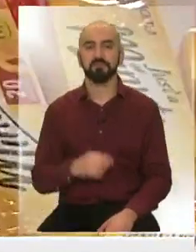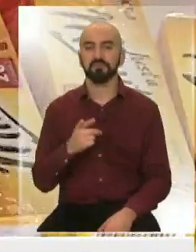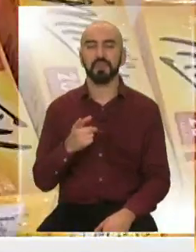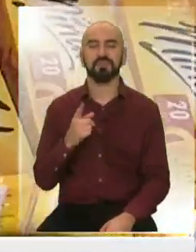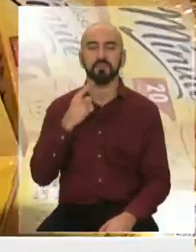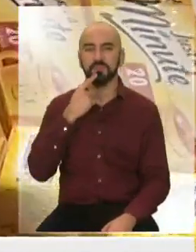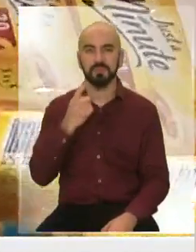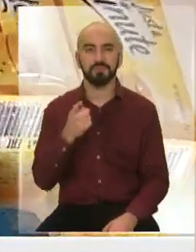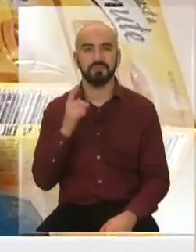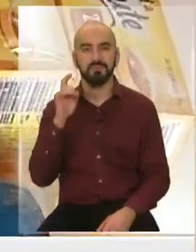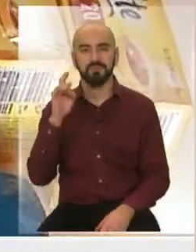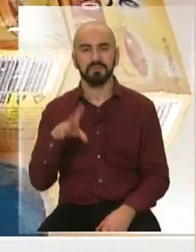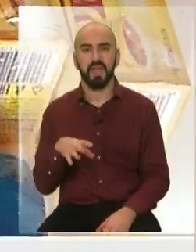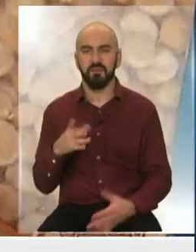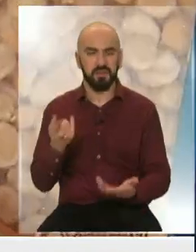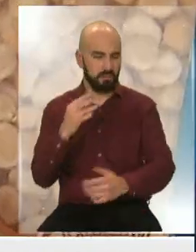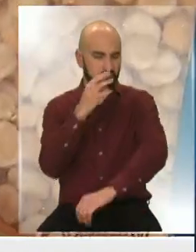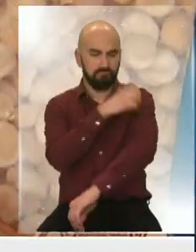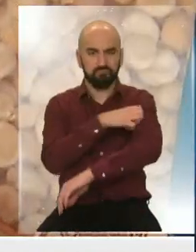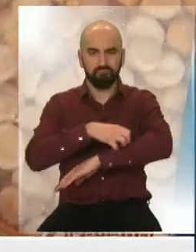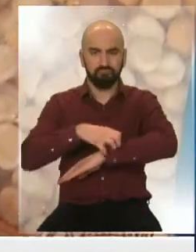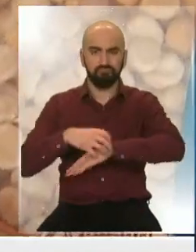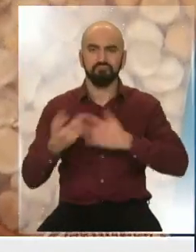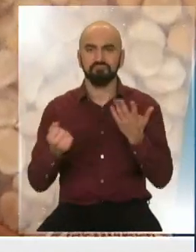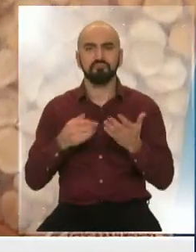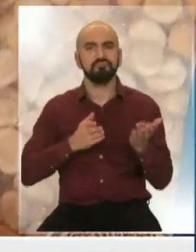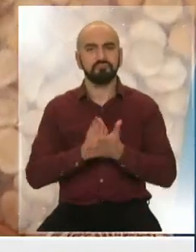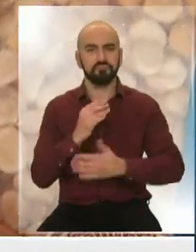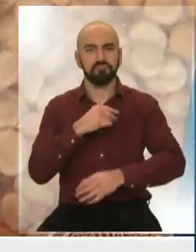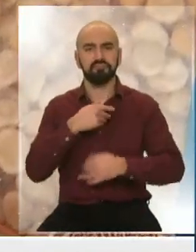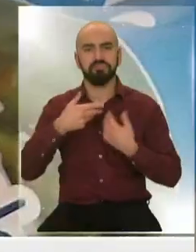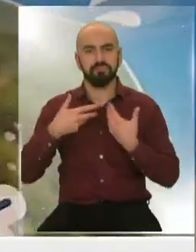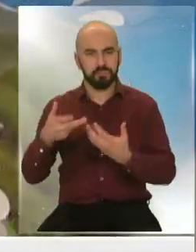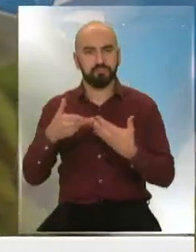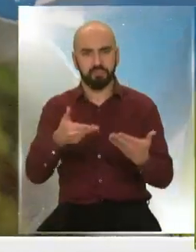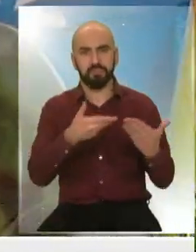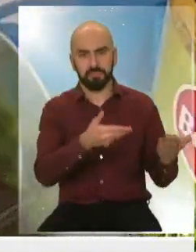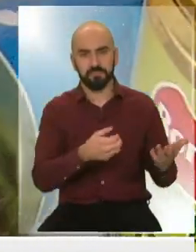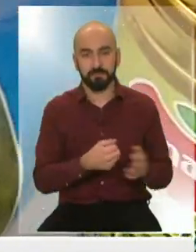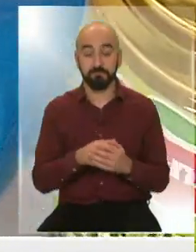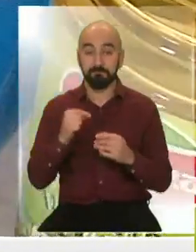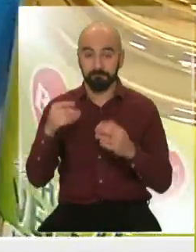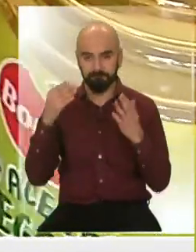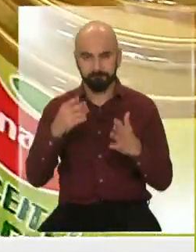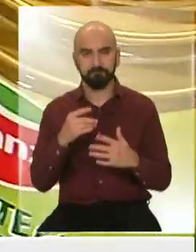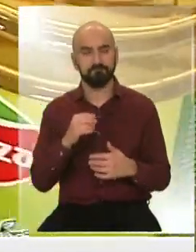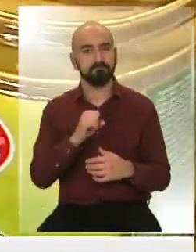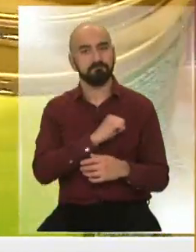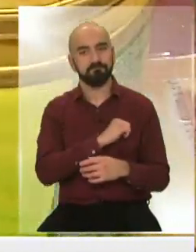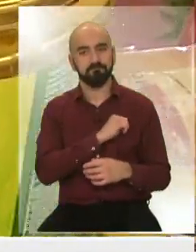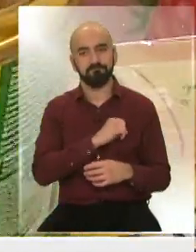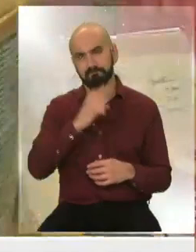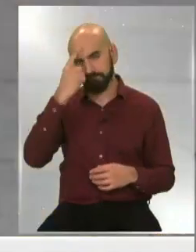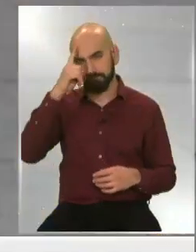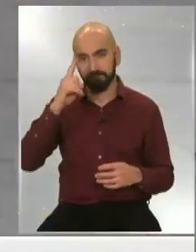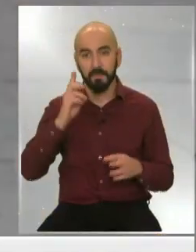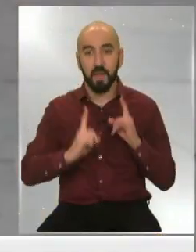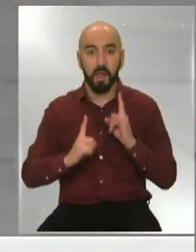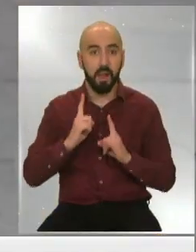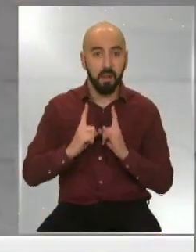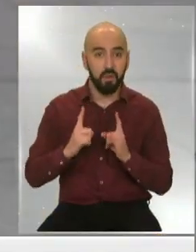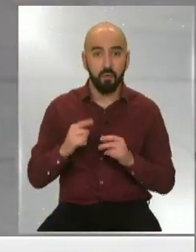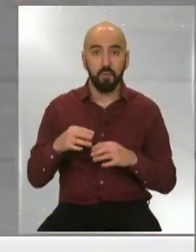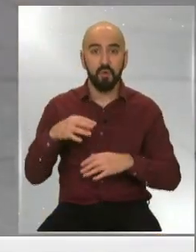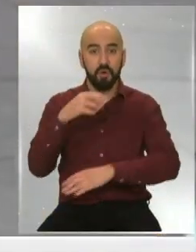va a empezar a enviar estos cargamentos con alimentos? Usted obviamente intenta la región metropolitana, pero algo de información también puede llegar para las personas de